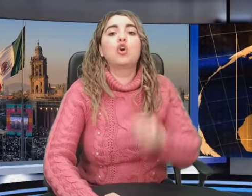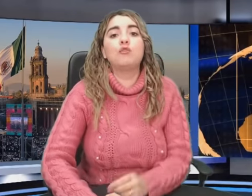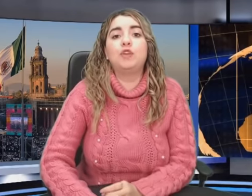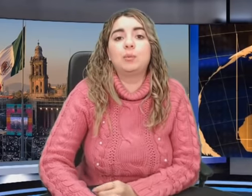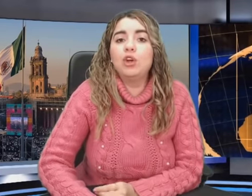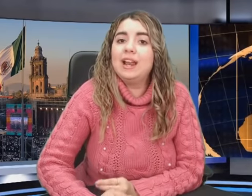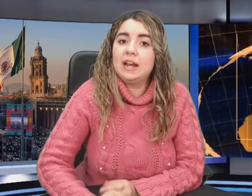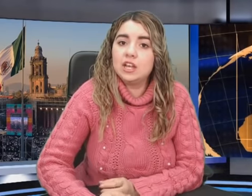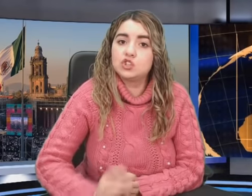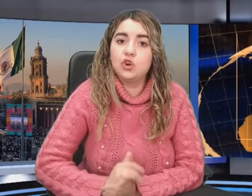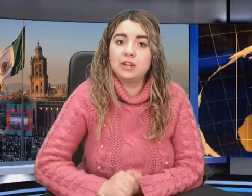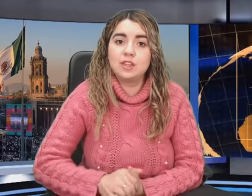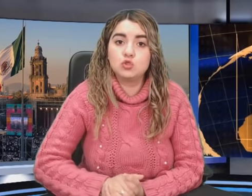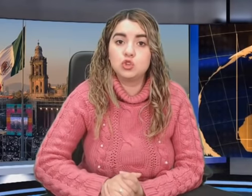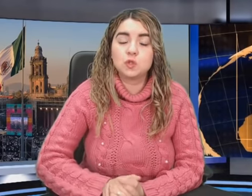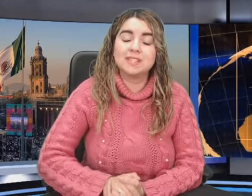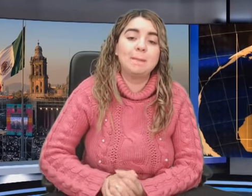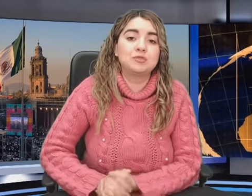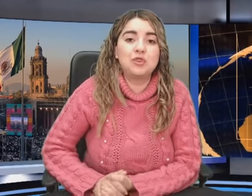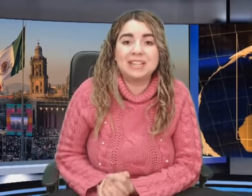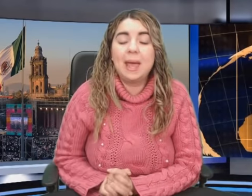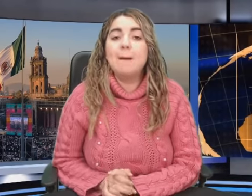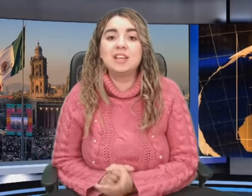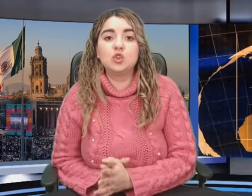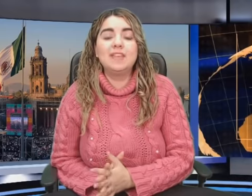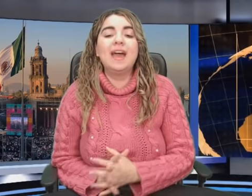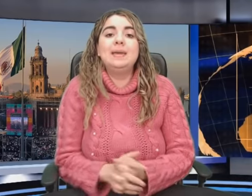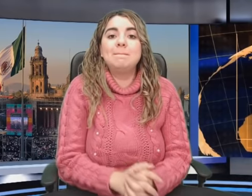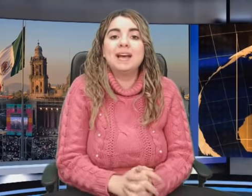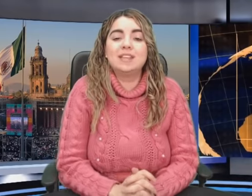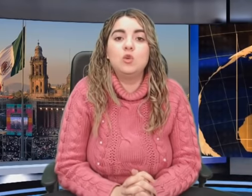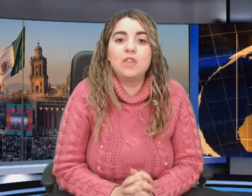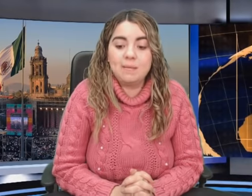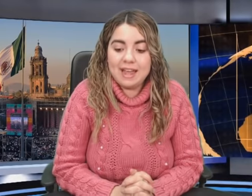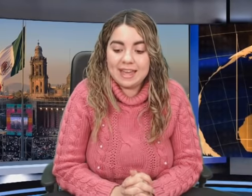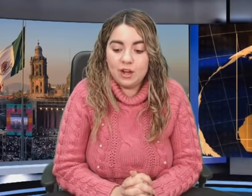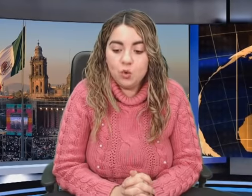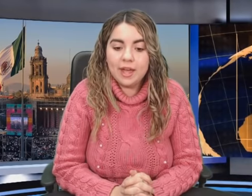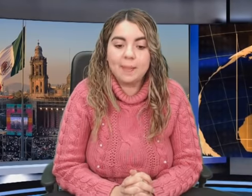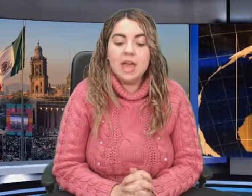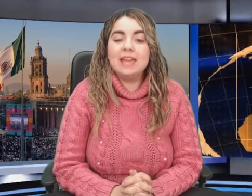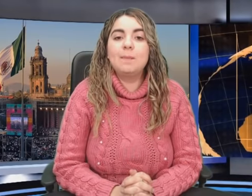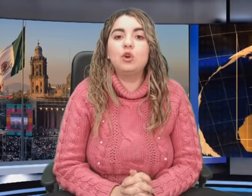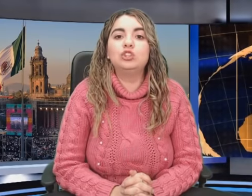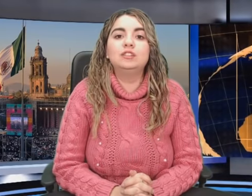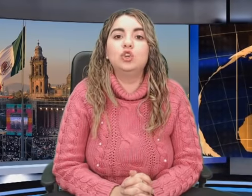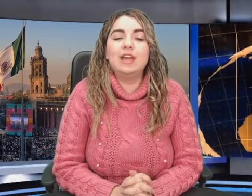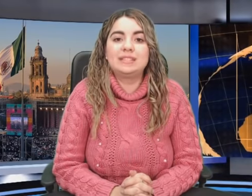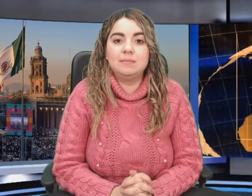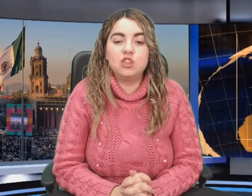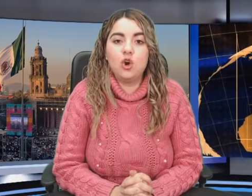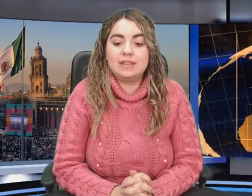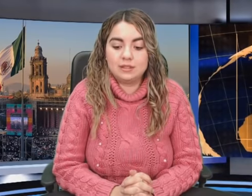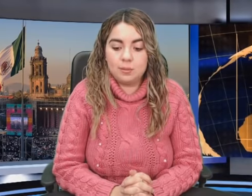Obrador confirmó que la relación con Estados Unidos está más fuerte, más sólida y más saludable que nunca, y que por lo tanto